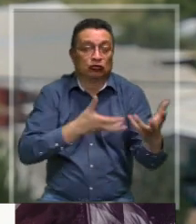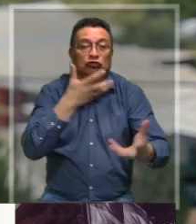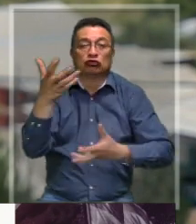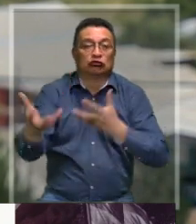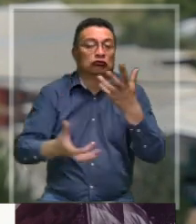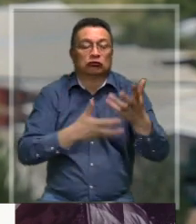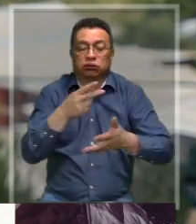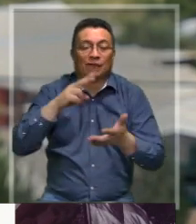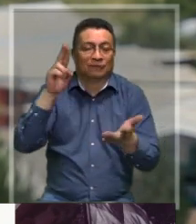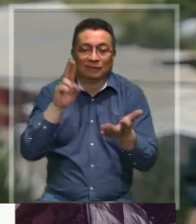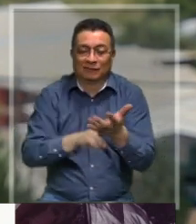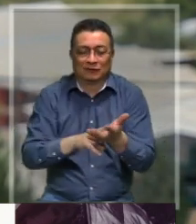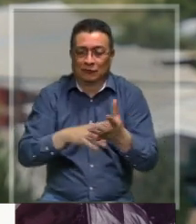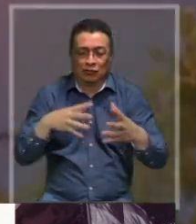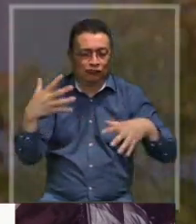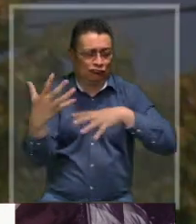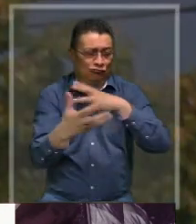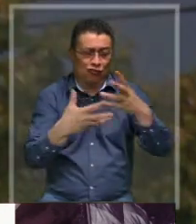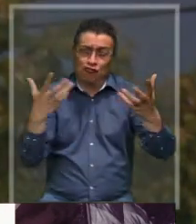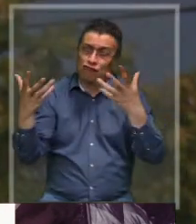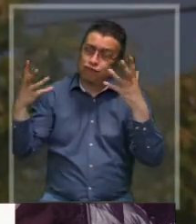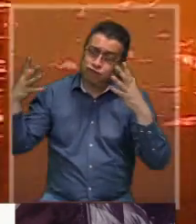efecto de una verdadera tormenta de fuego.